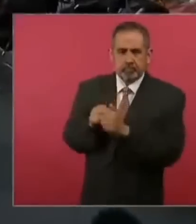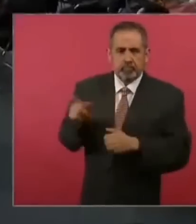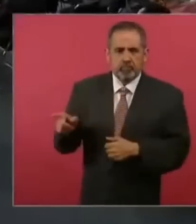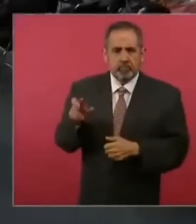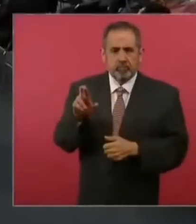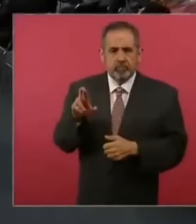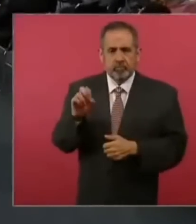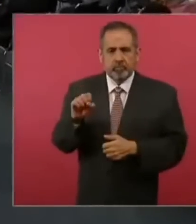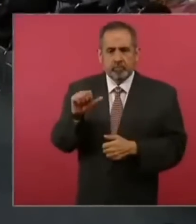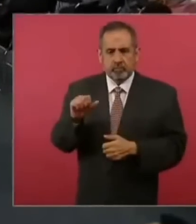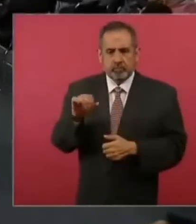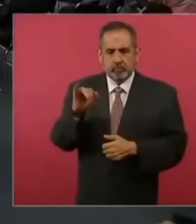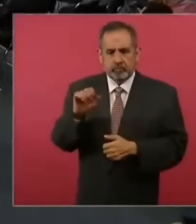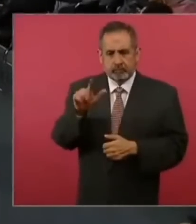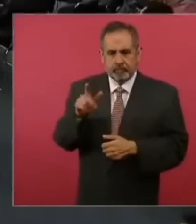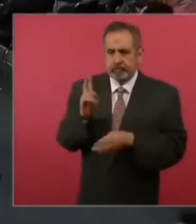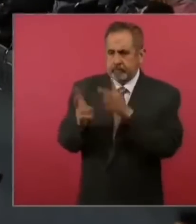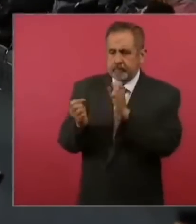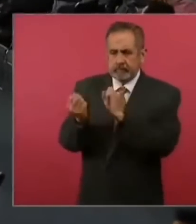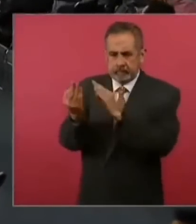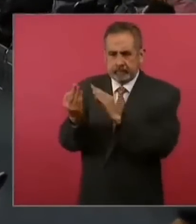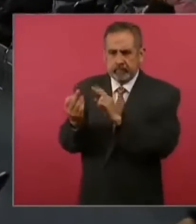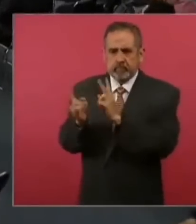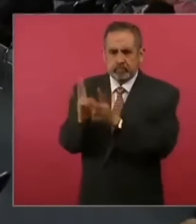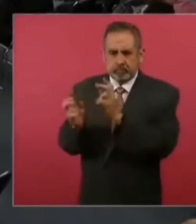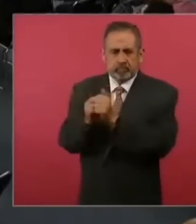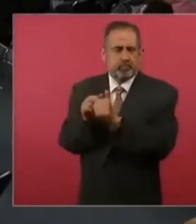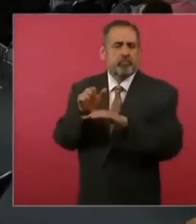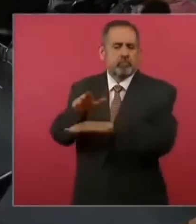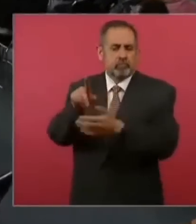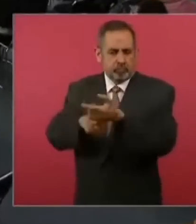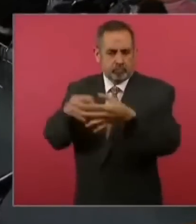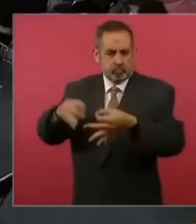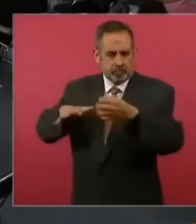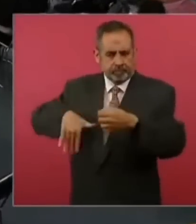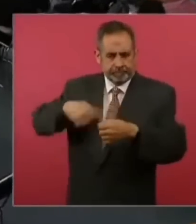Rodríguez puede atenderte en los casos